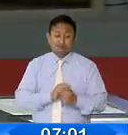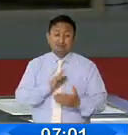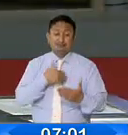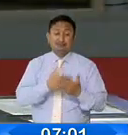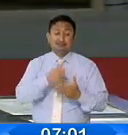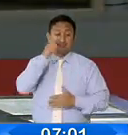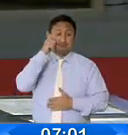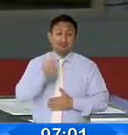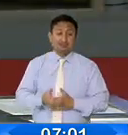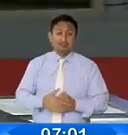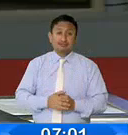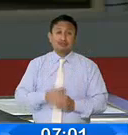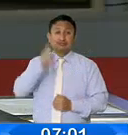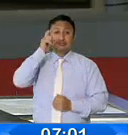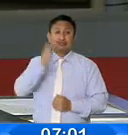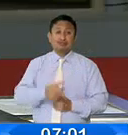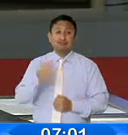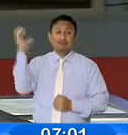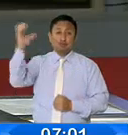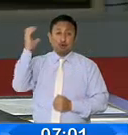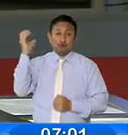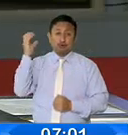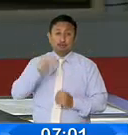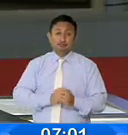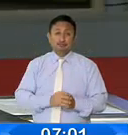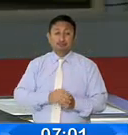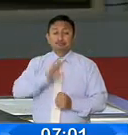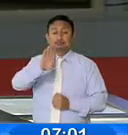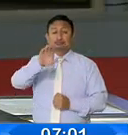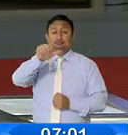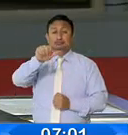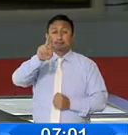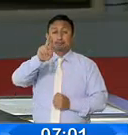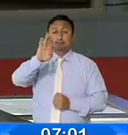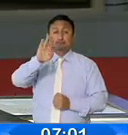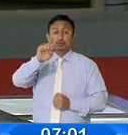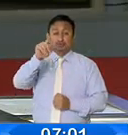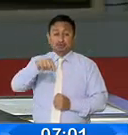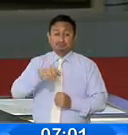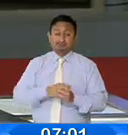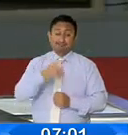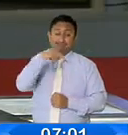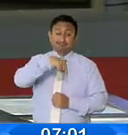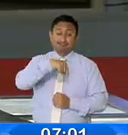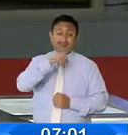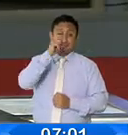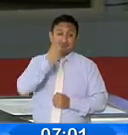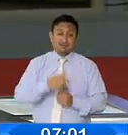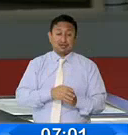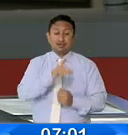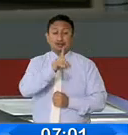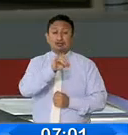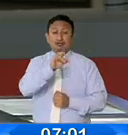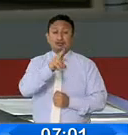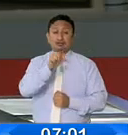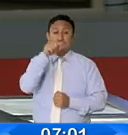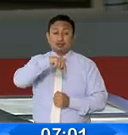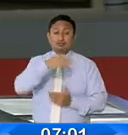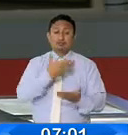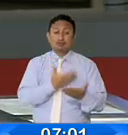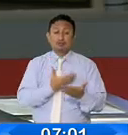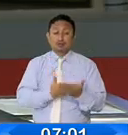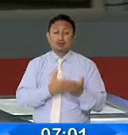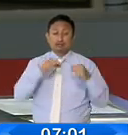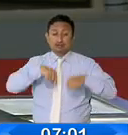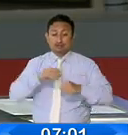fiscal general de Colombia, Francisco Barbosa, para entregar a su similar, Diana Salazar, pruebas de un supuesto financiamiento